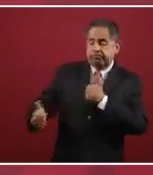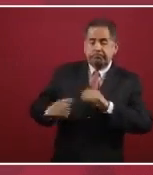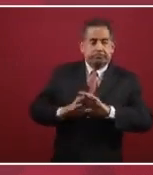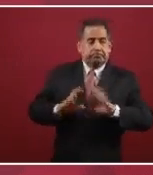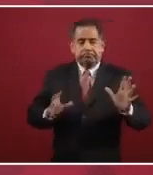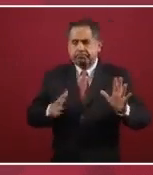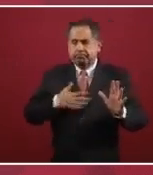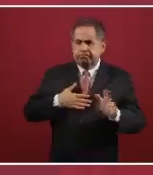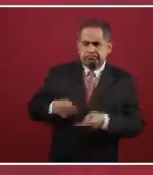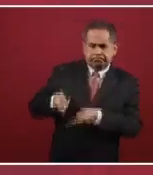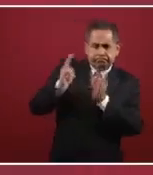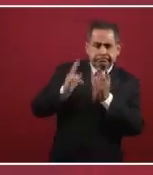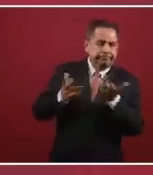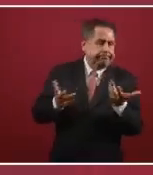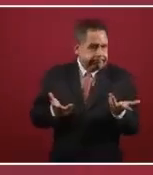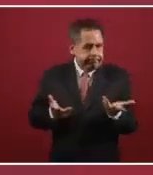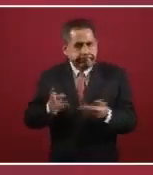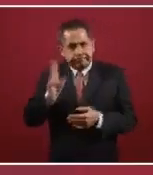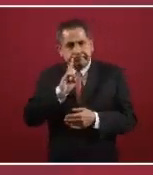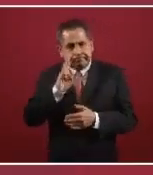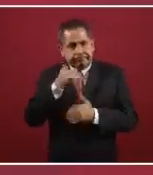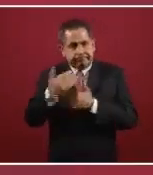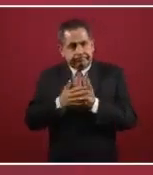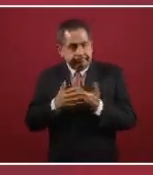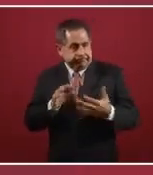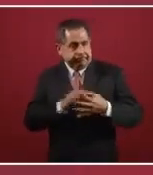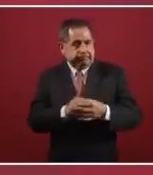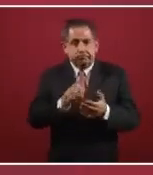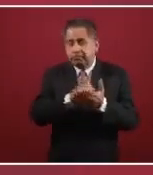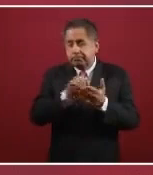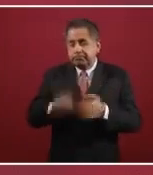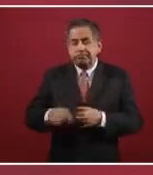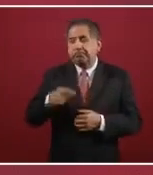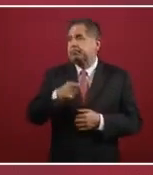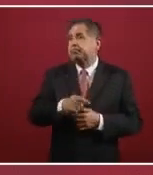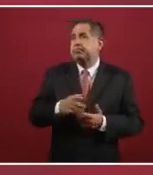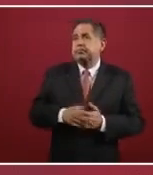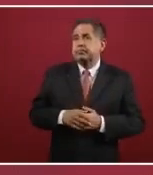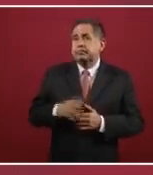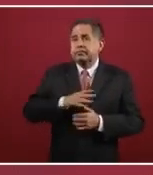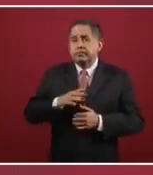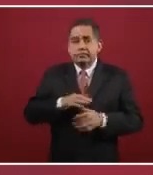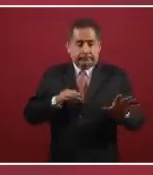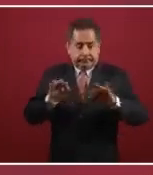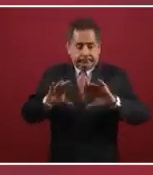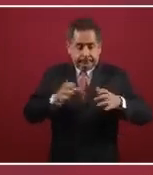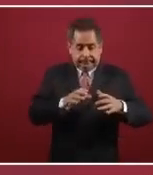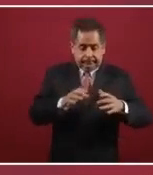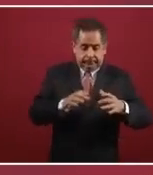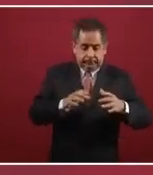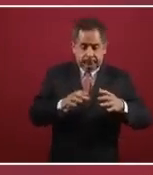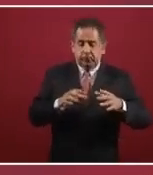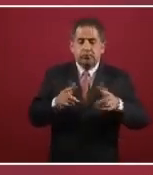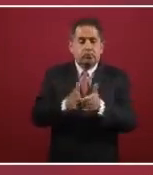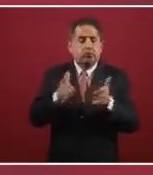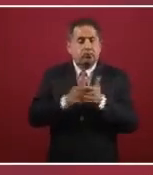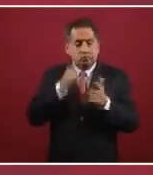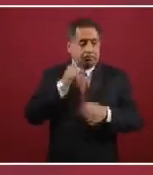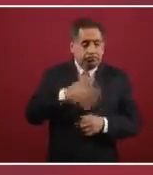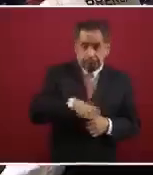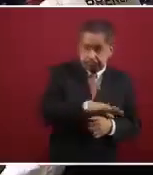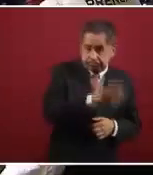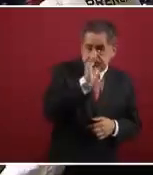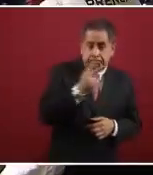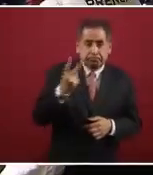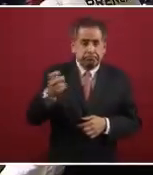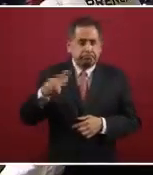la disponibilidad. O basta ver solamente la comisión de más de 200 personas de la unidad de búsqueda para acompañar las tareas de